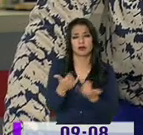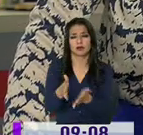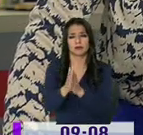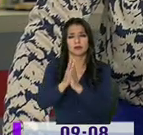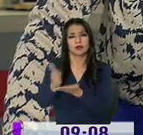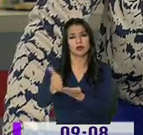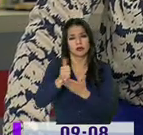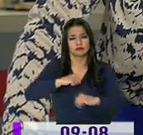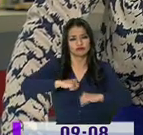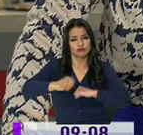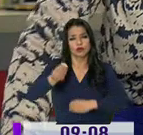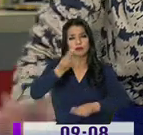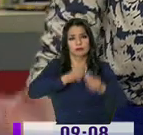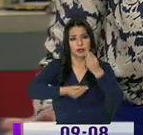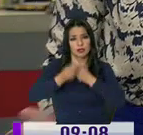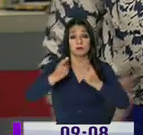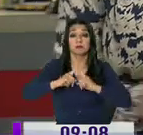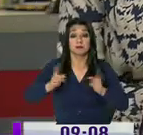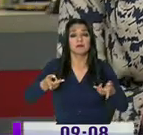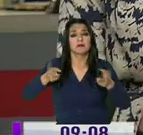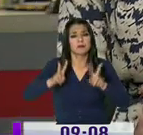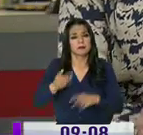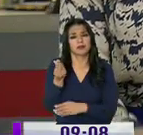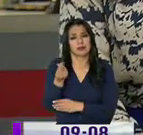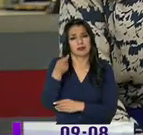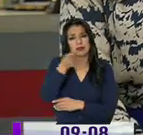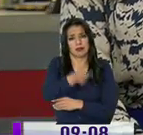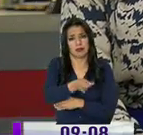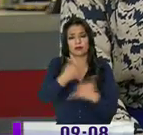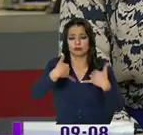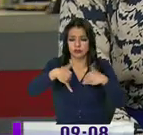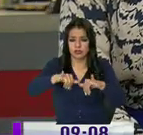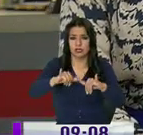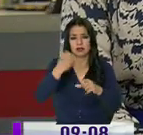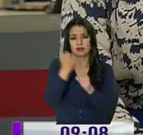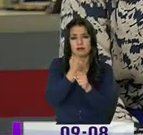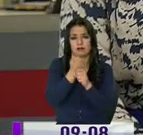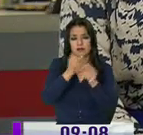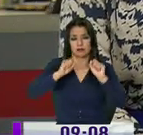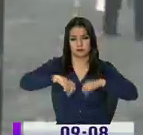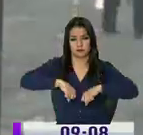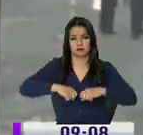gestión donando alimentos, pero también dinero para poder seguir con su labor.